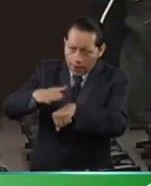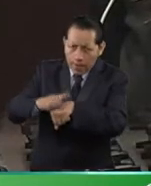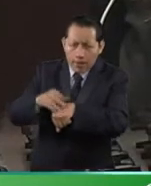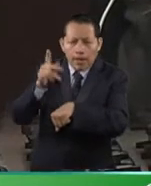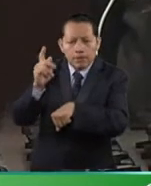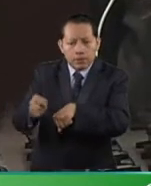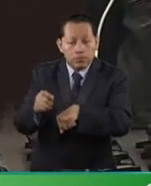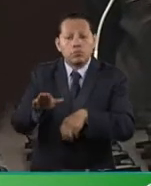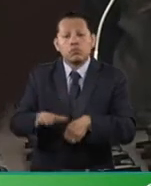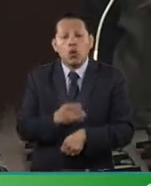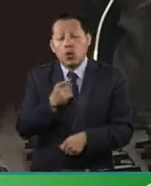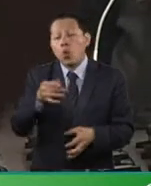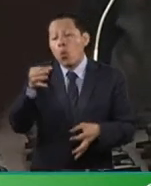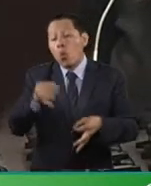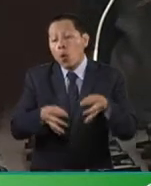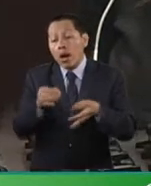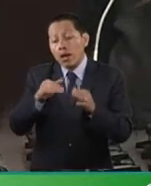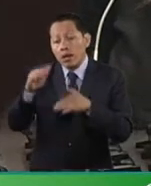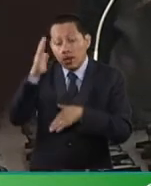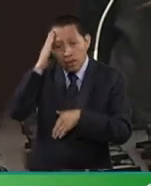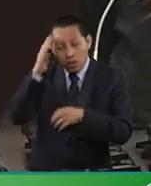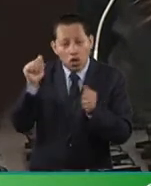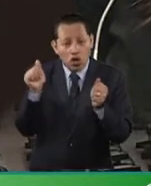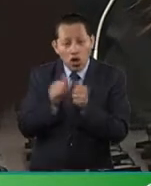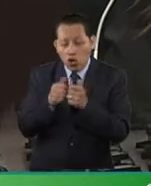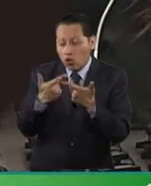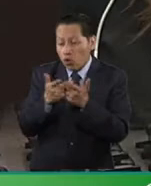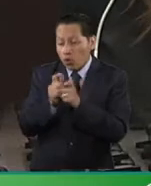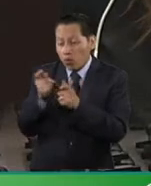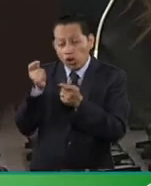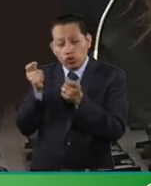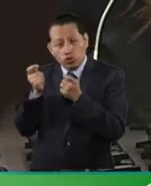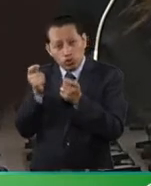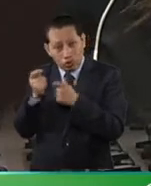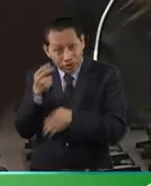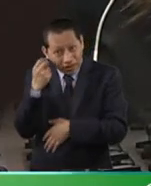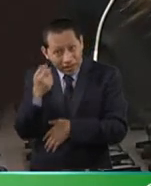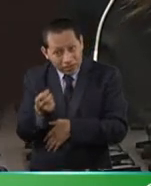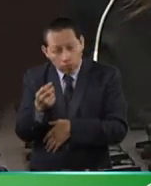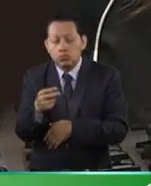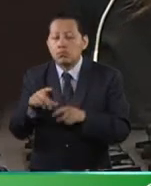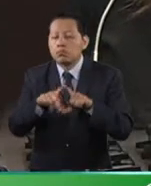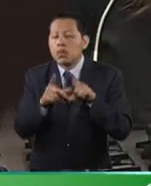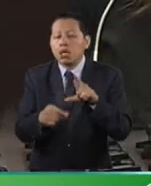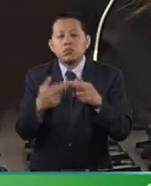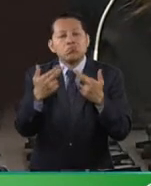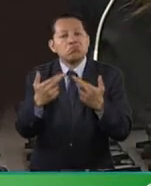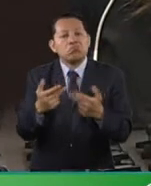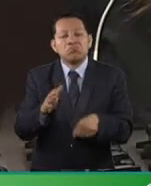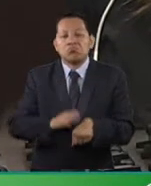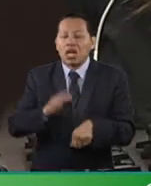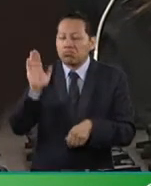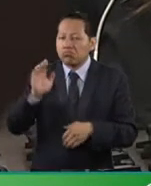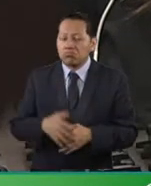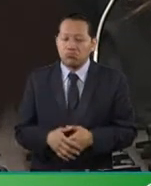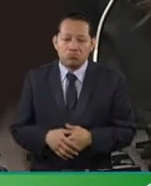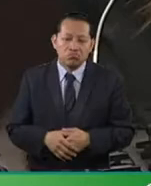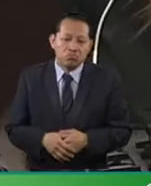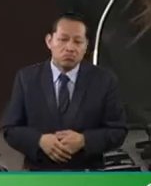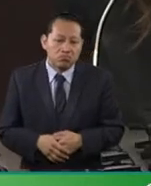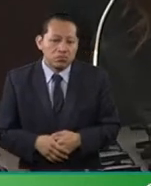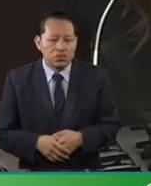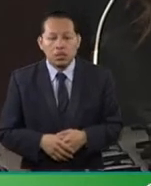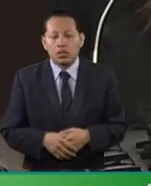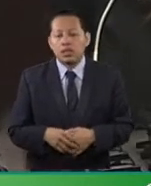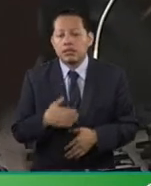magistrados solamente con poderes fácticos es seguir desmantelando a pedazos este país